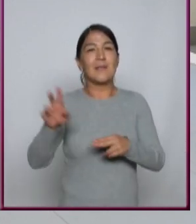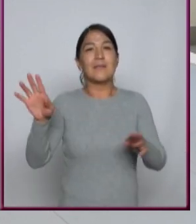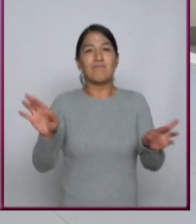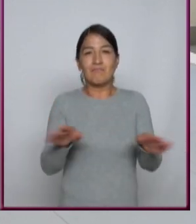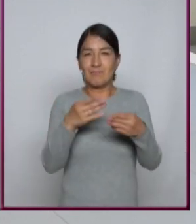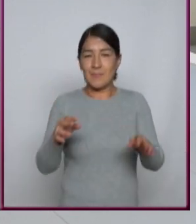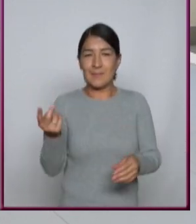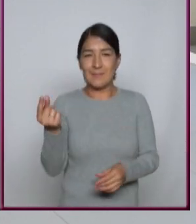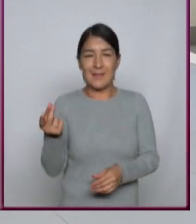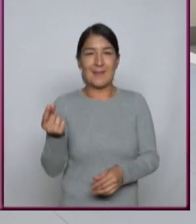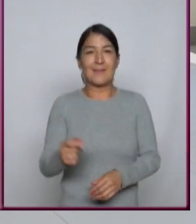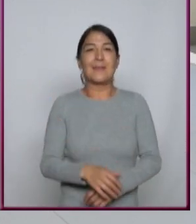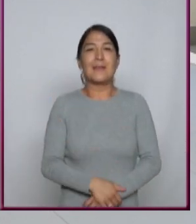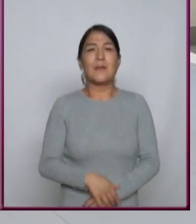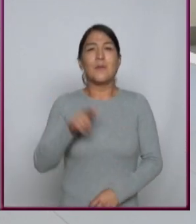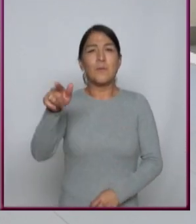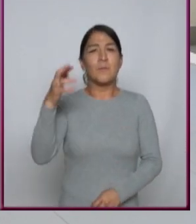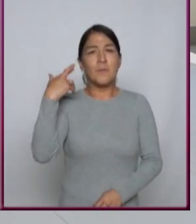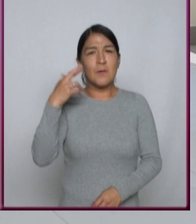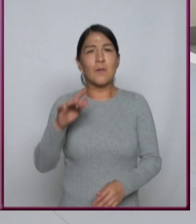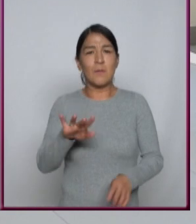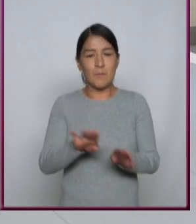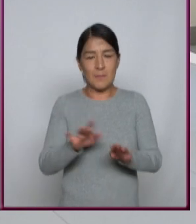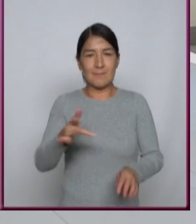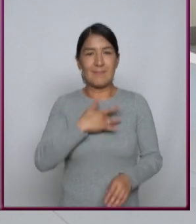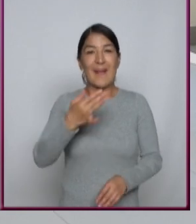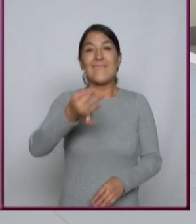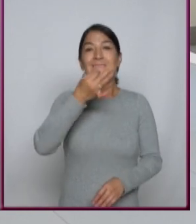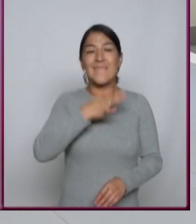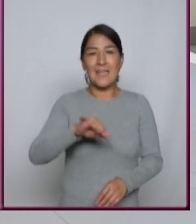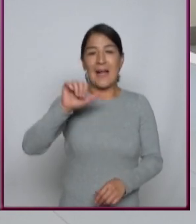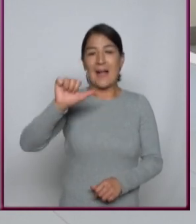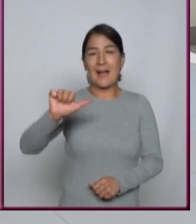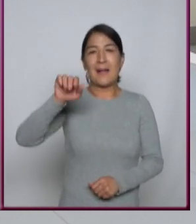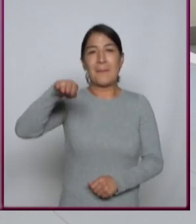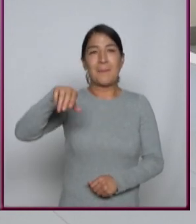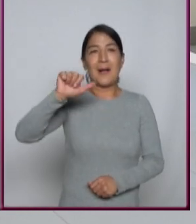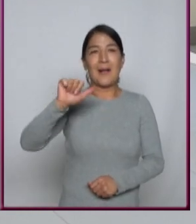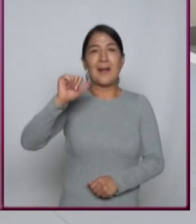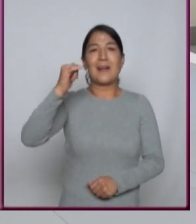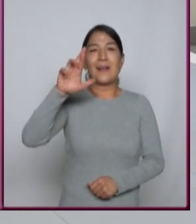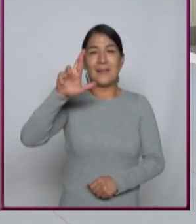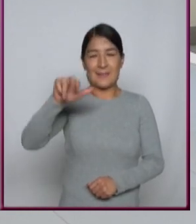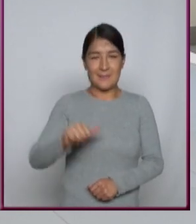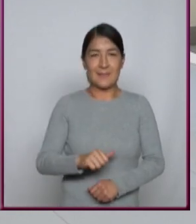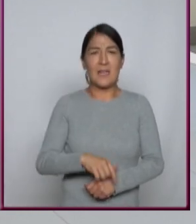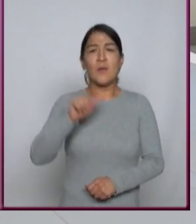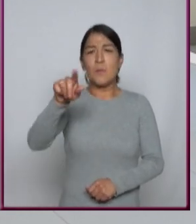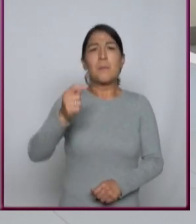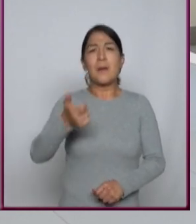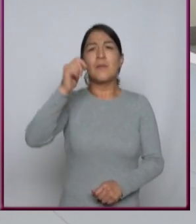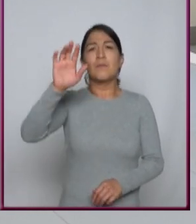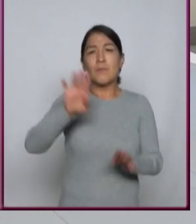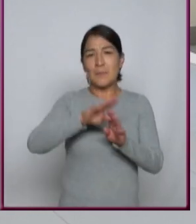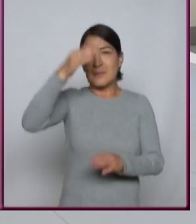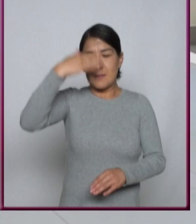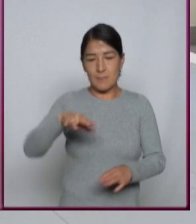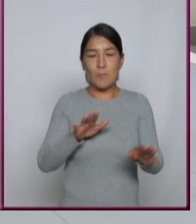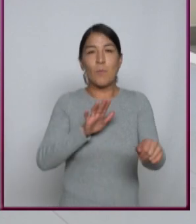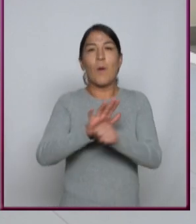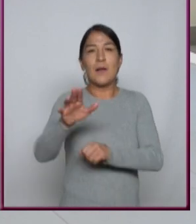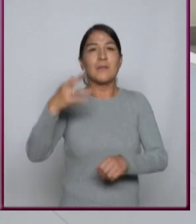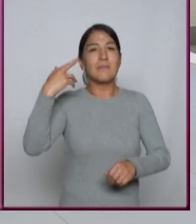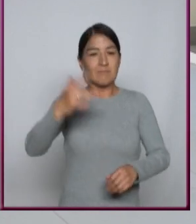En esta ocasión va a ser la actividad Fiesta Aymara. Lo primero que debemos saber, ¿cuáles son las percusiones